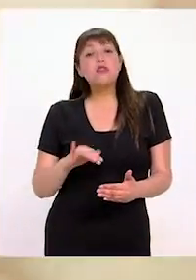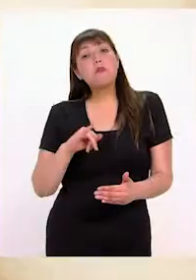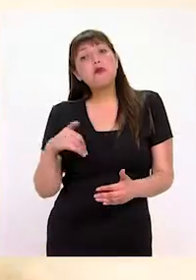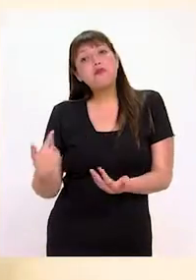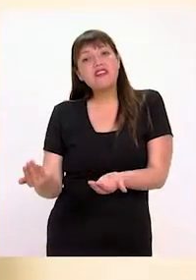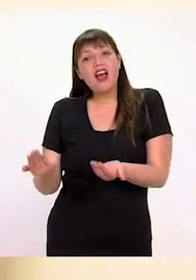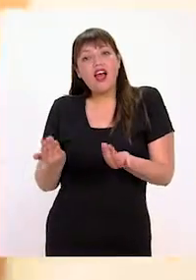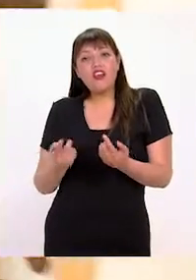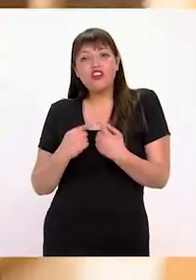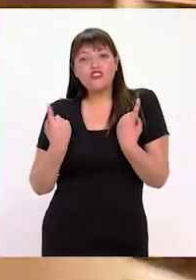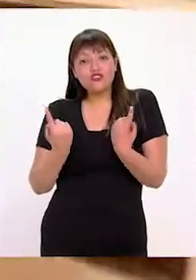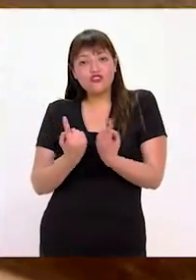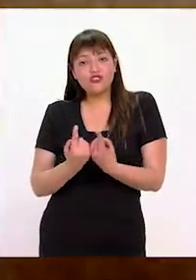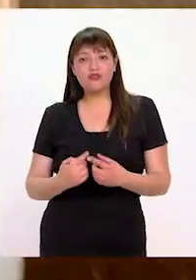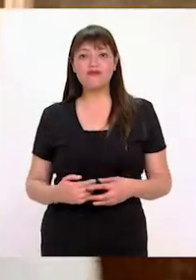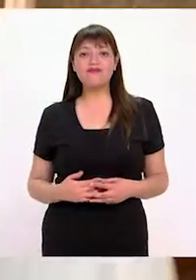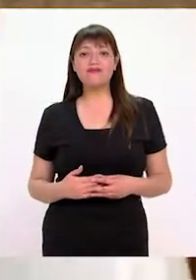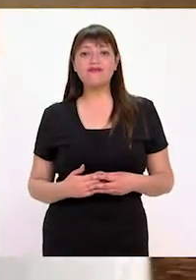nosotros.